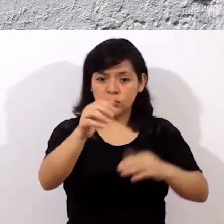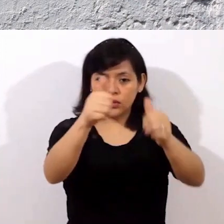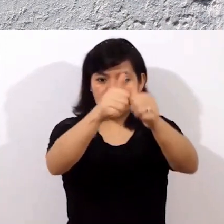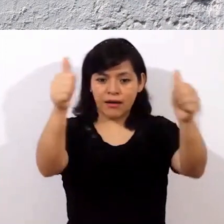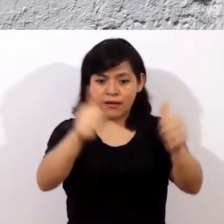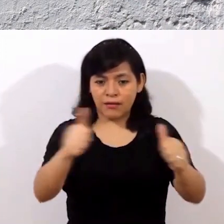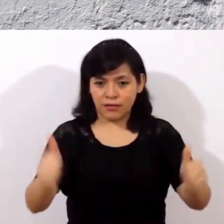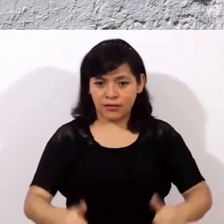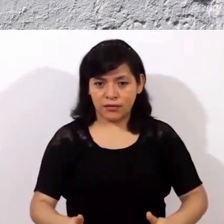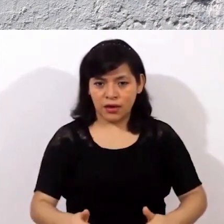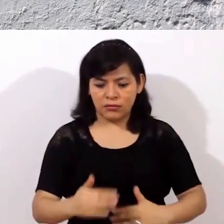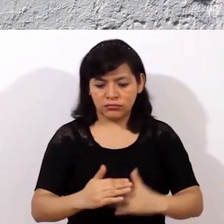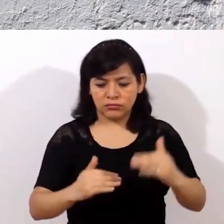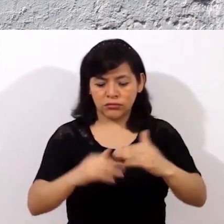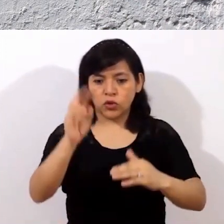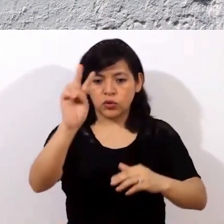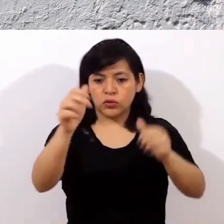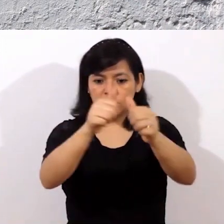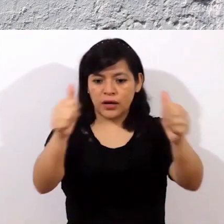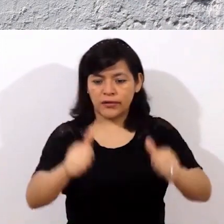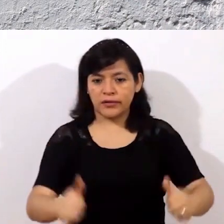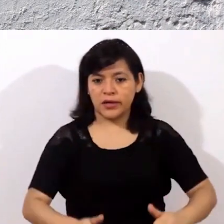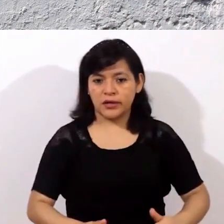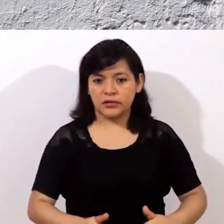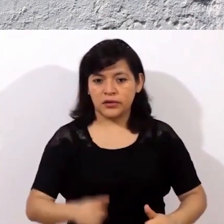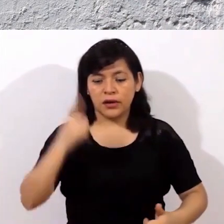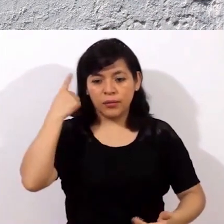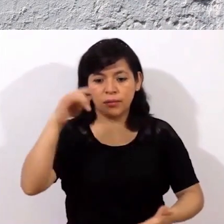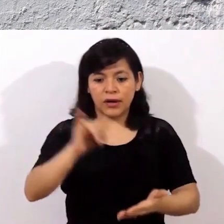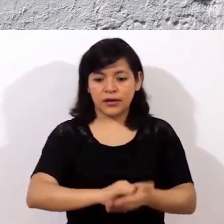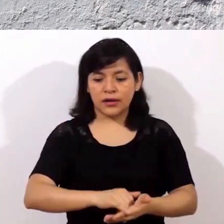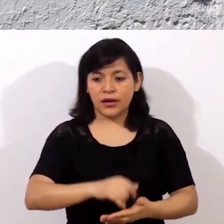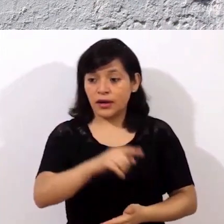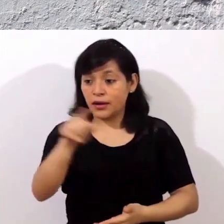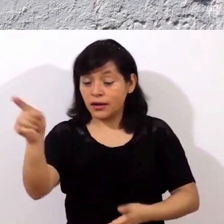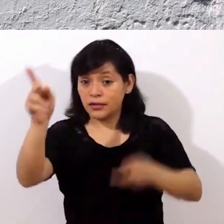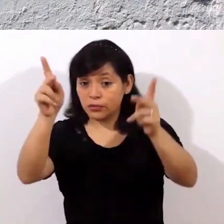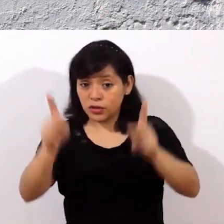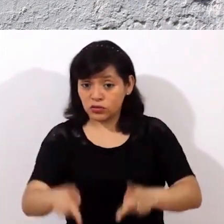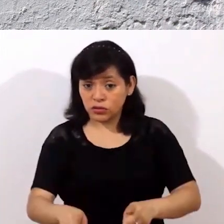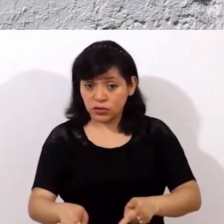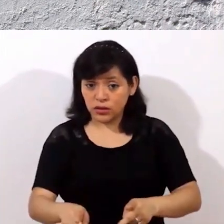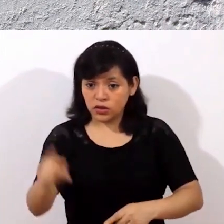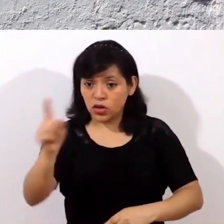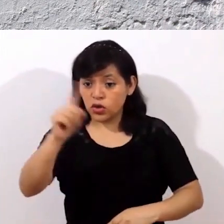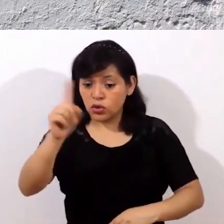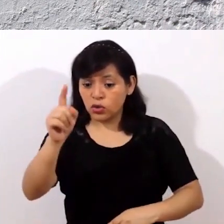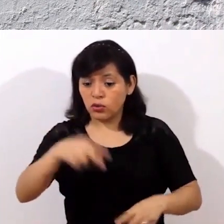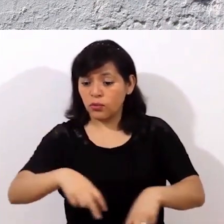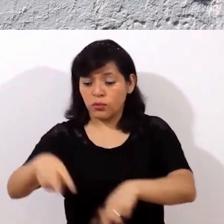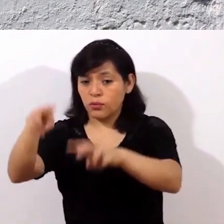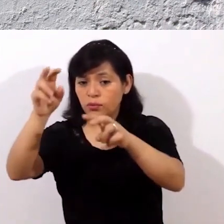zona norte, para que la gente no vaya y migre hacia el sur, allá donde está todavía la dinastía de